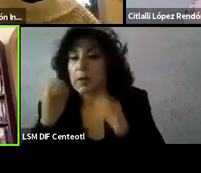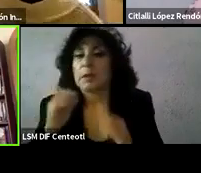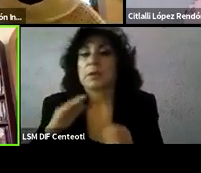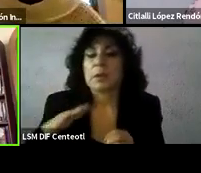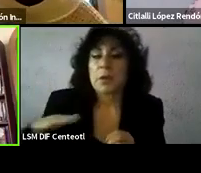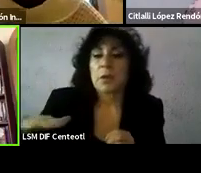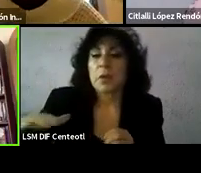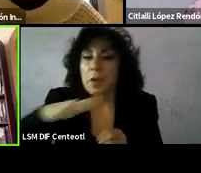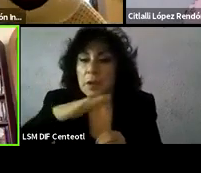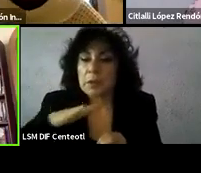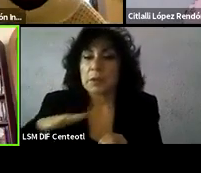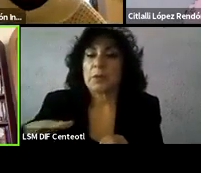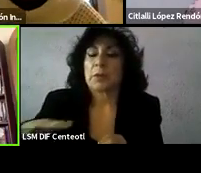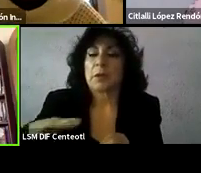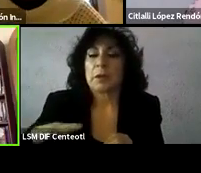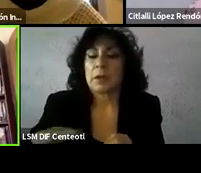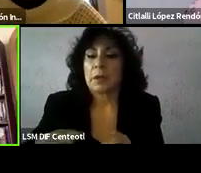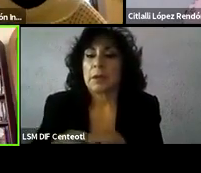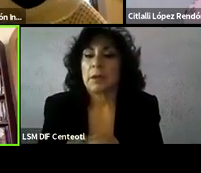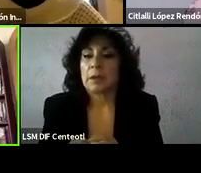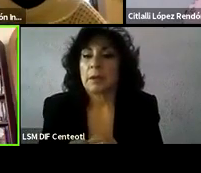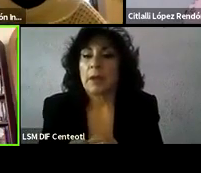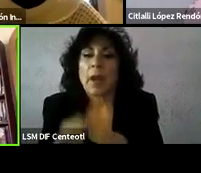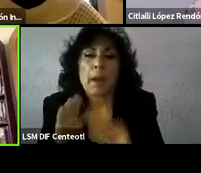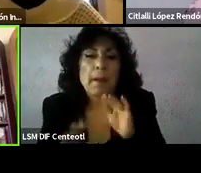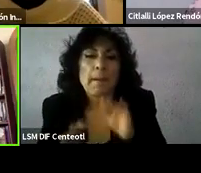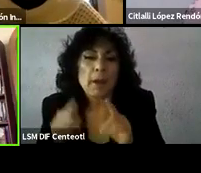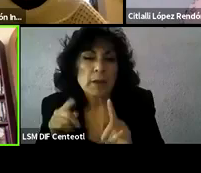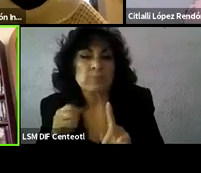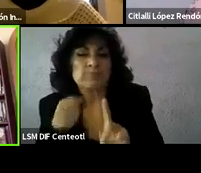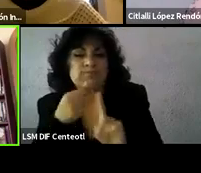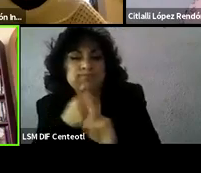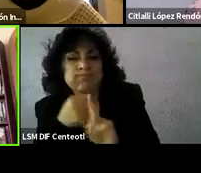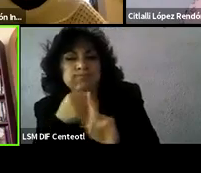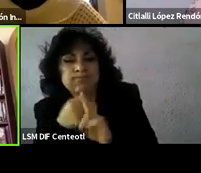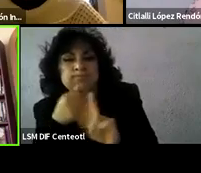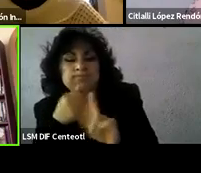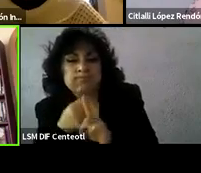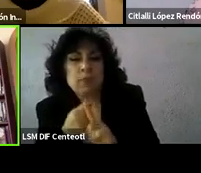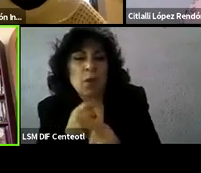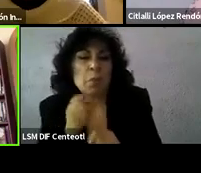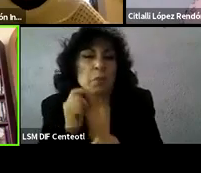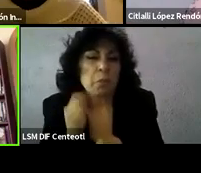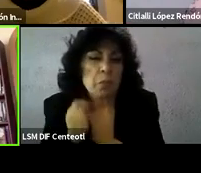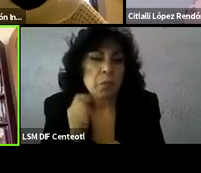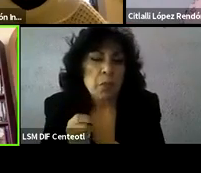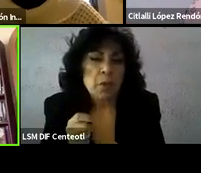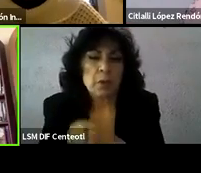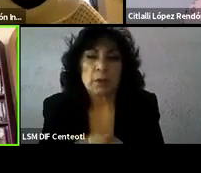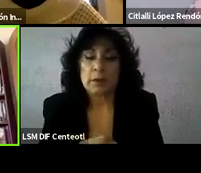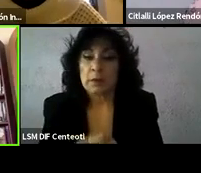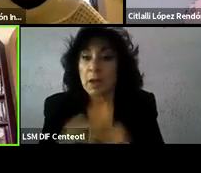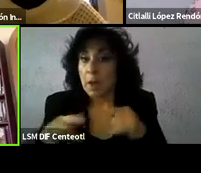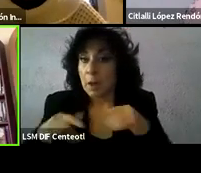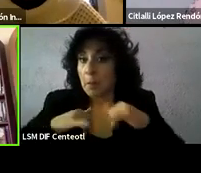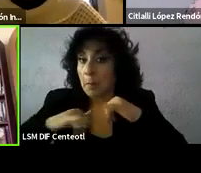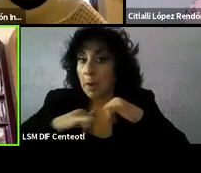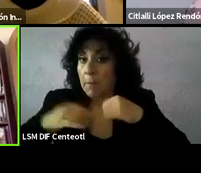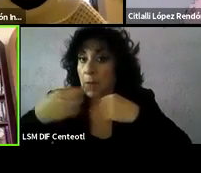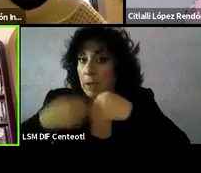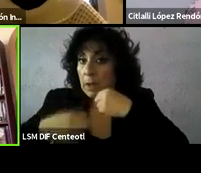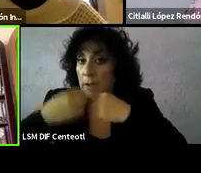¿no? A veces crea violencias. Nosotros hacemos mapas de riesgo en donde la